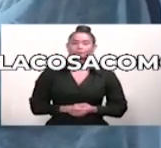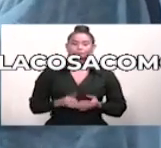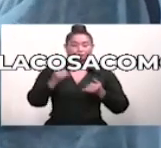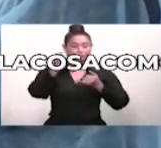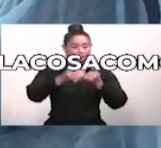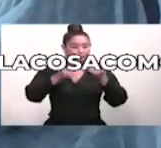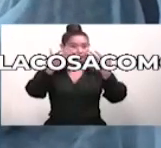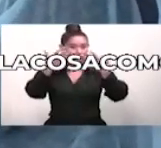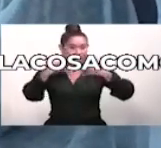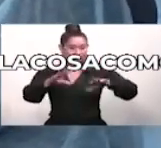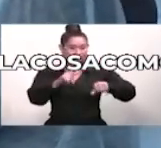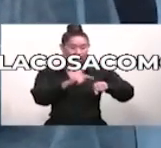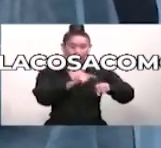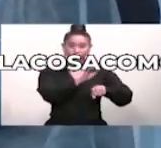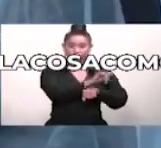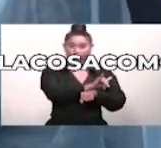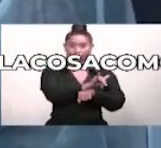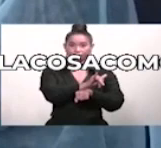Terminado este periodo de tiempo,